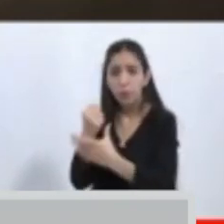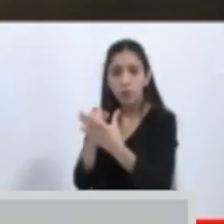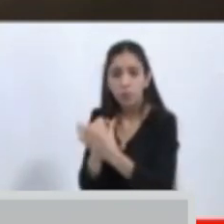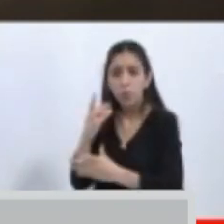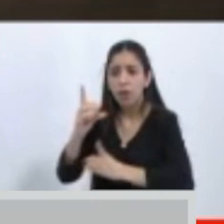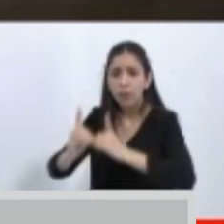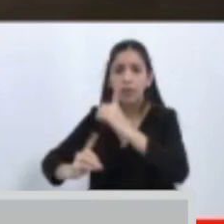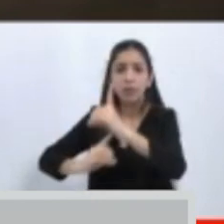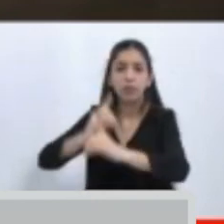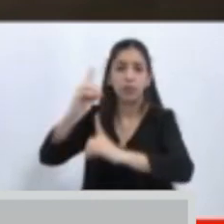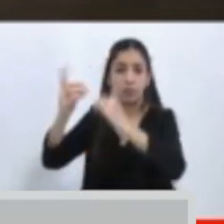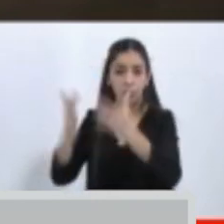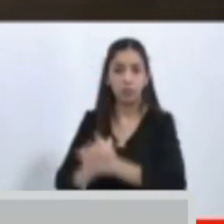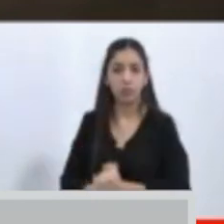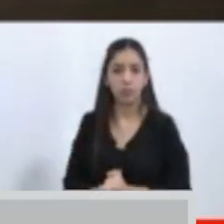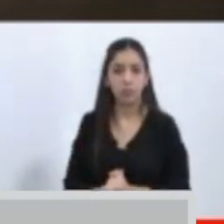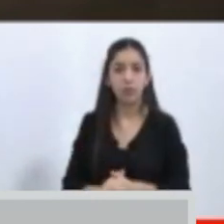en su afán de desarrollo.